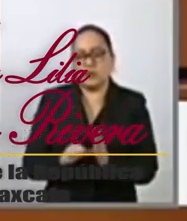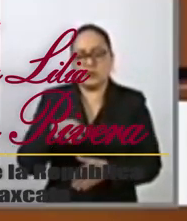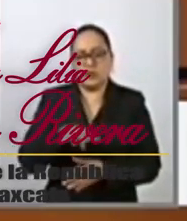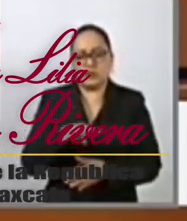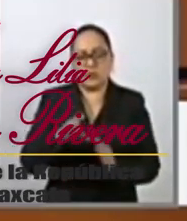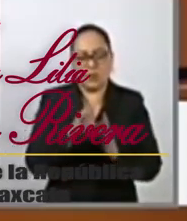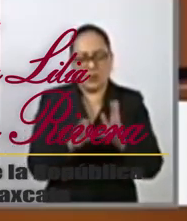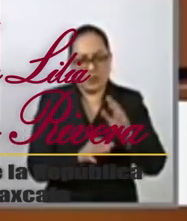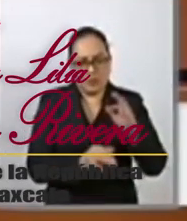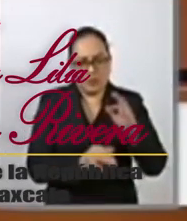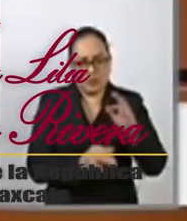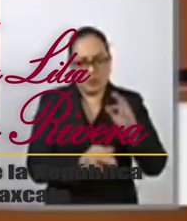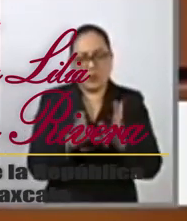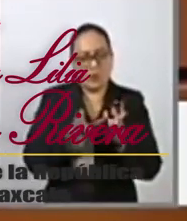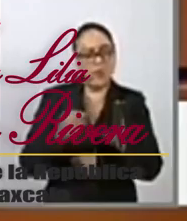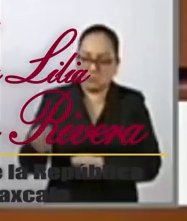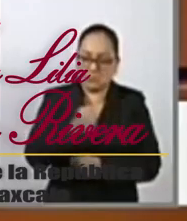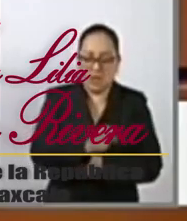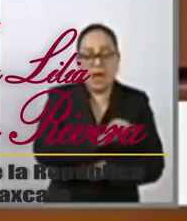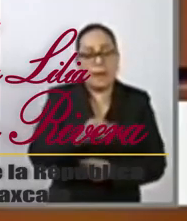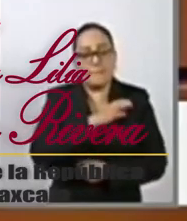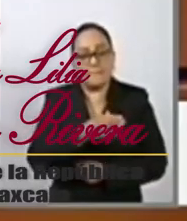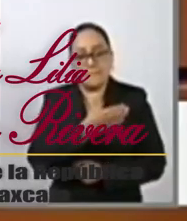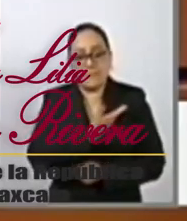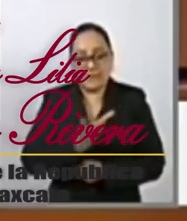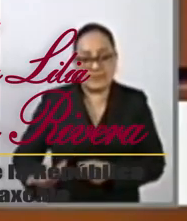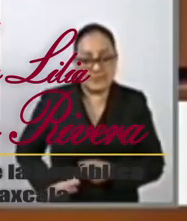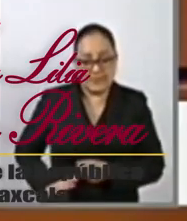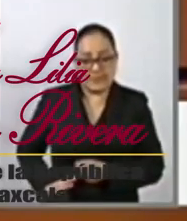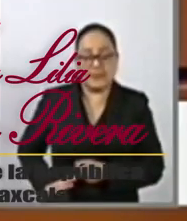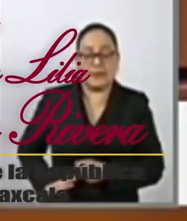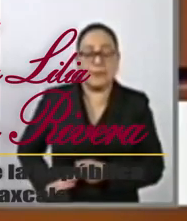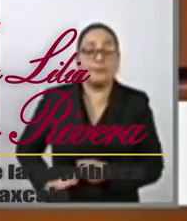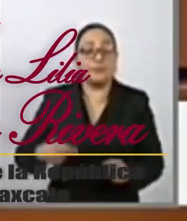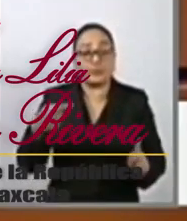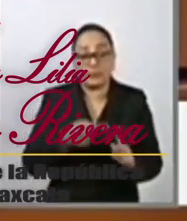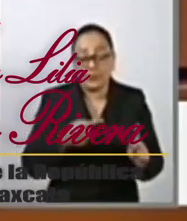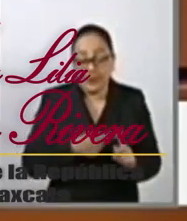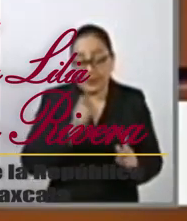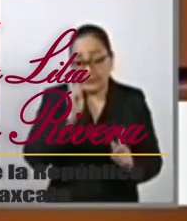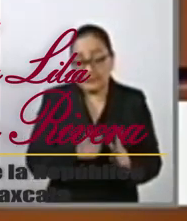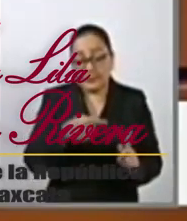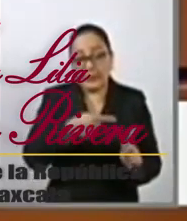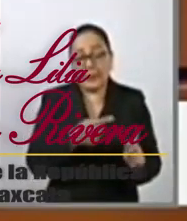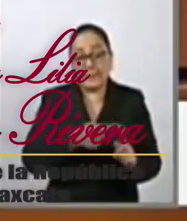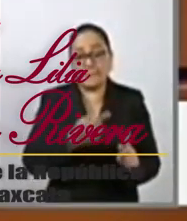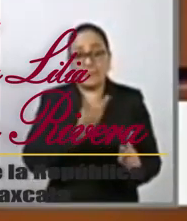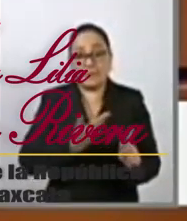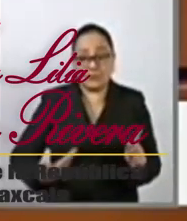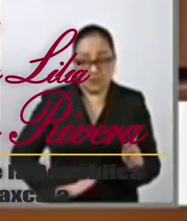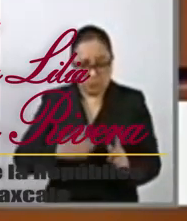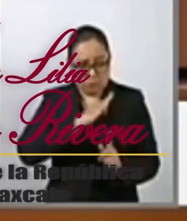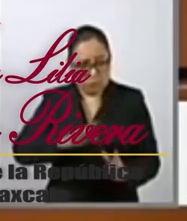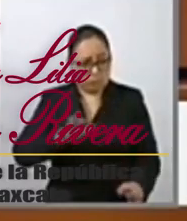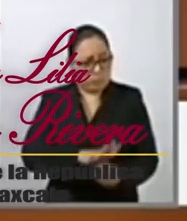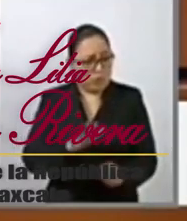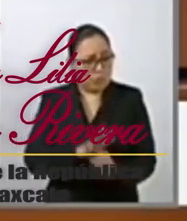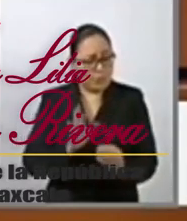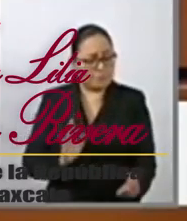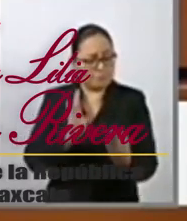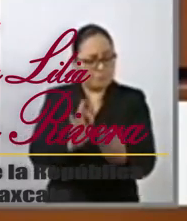19 constitucional. Esto se garantiza que el primer mandatario no quede exento de responder por los grandes